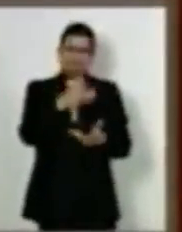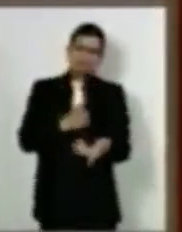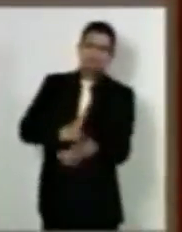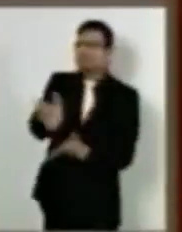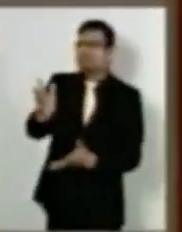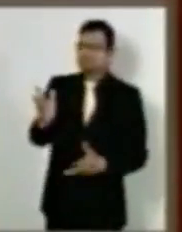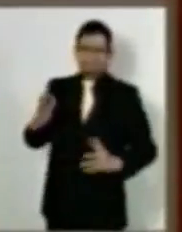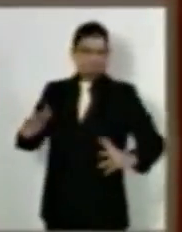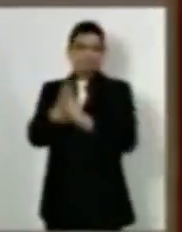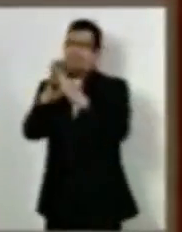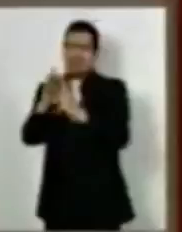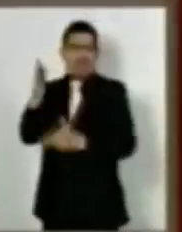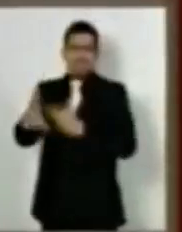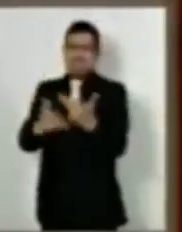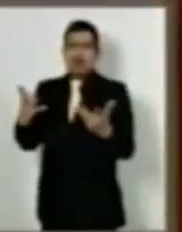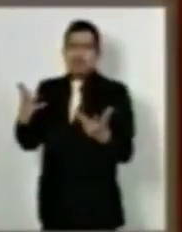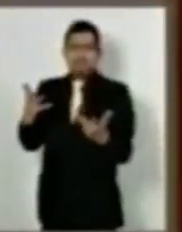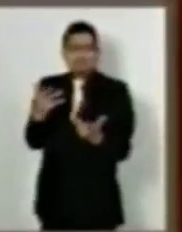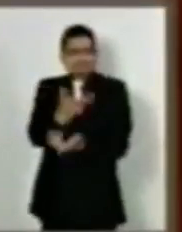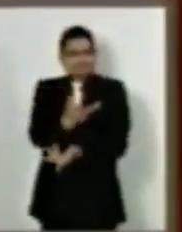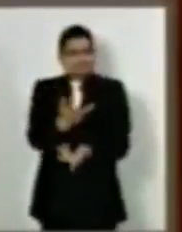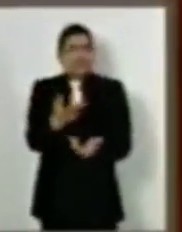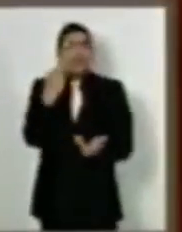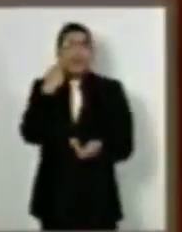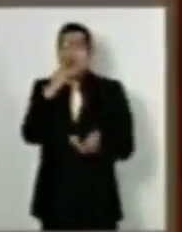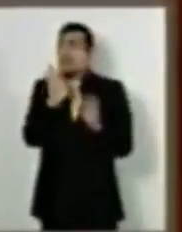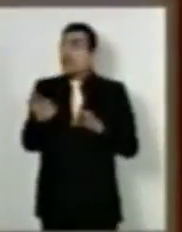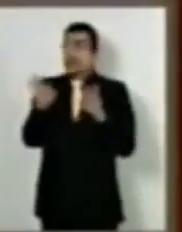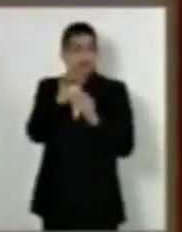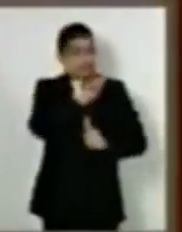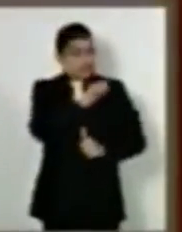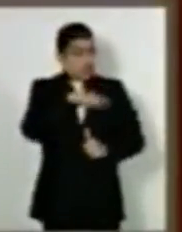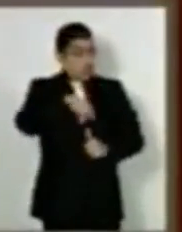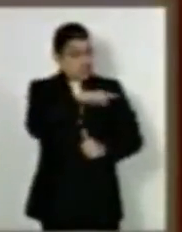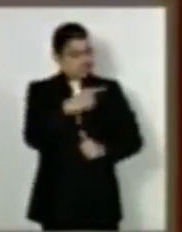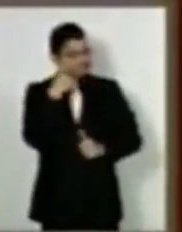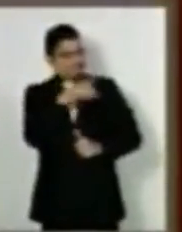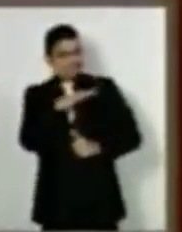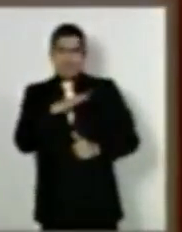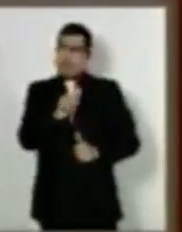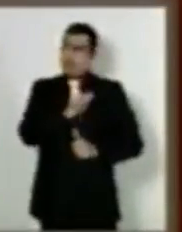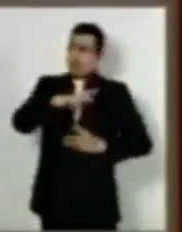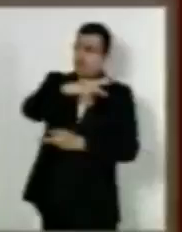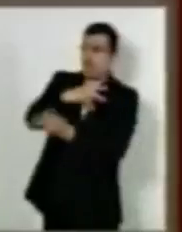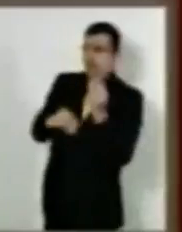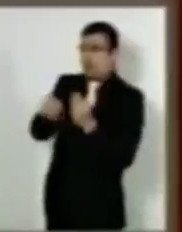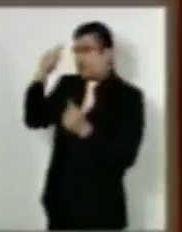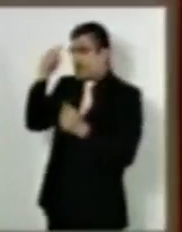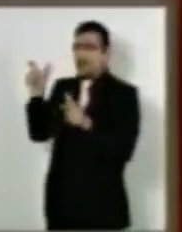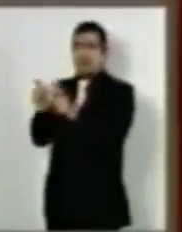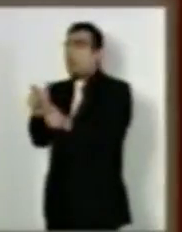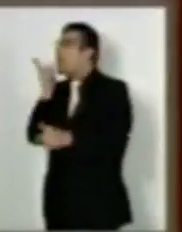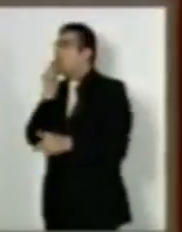acciones bélicas. Resulta llamativo que las Fuerzas Armadas no sustituirán las